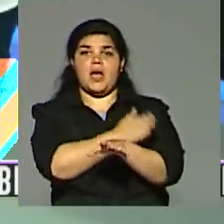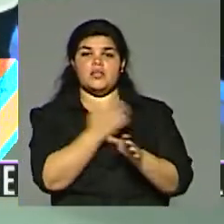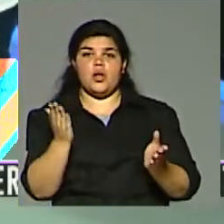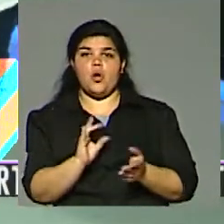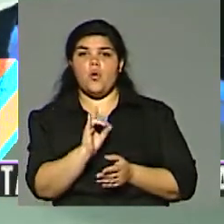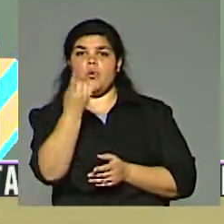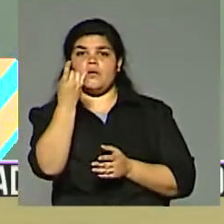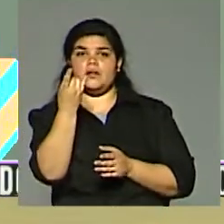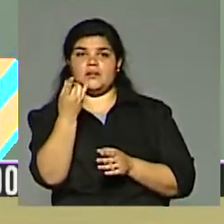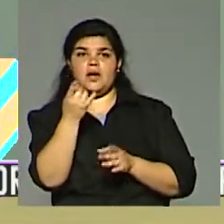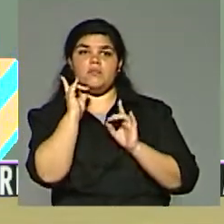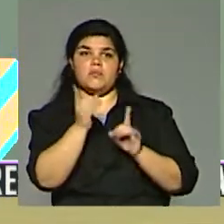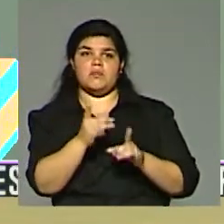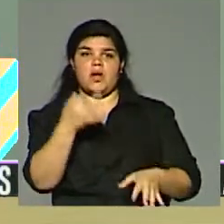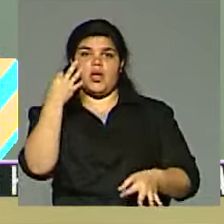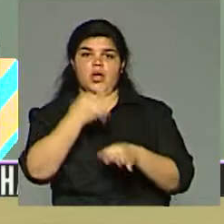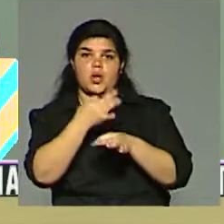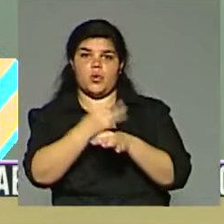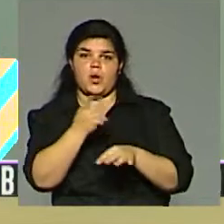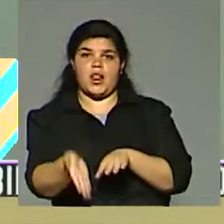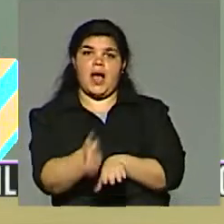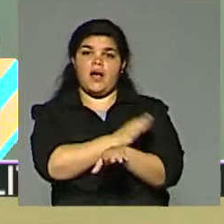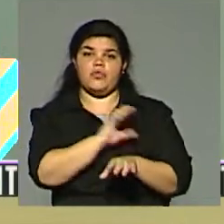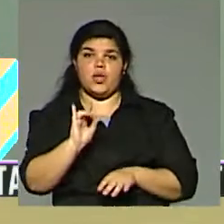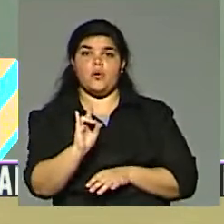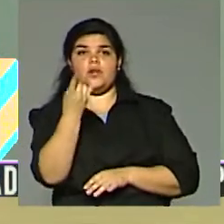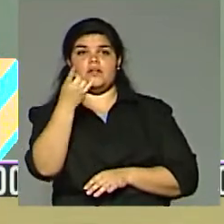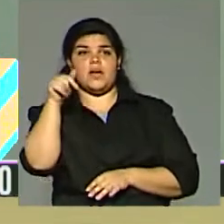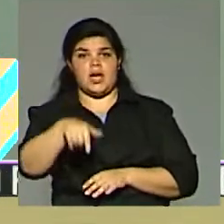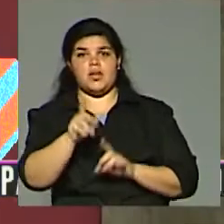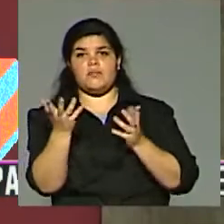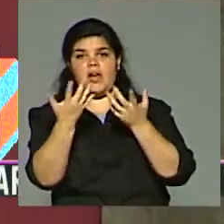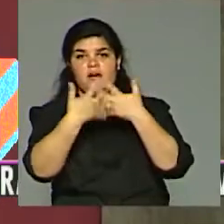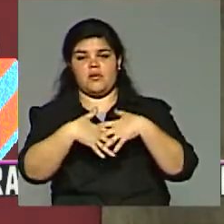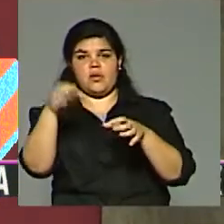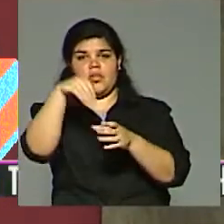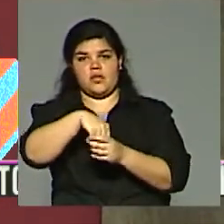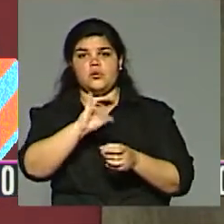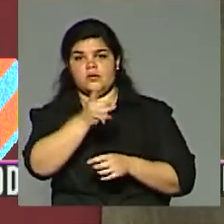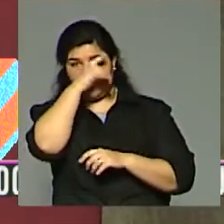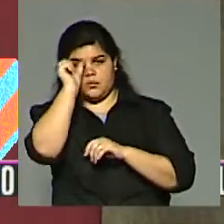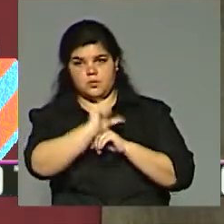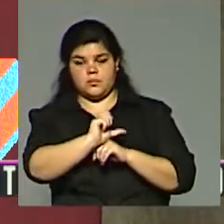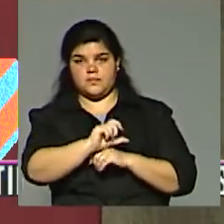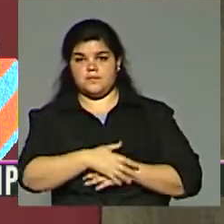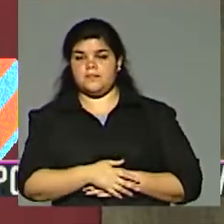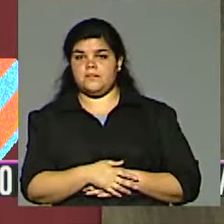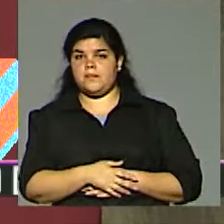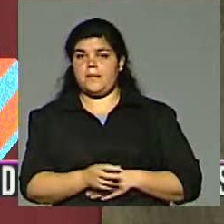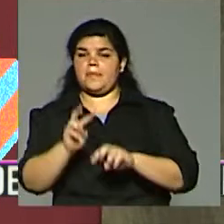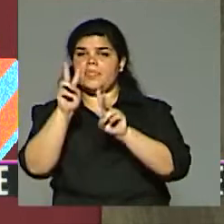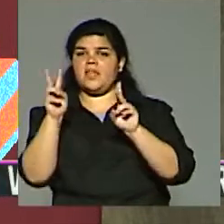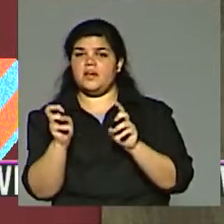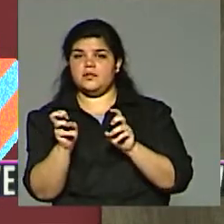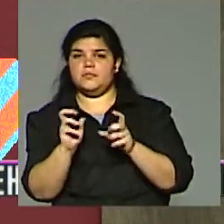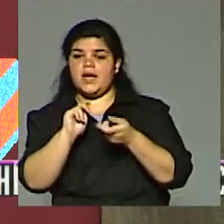nuestros 6 colegios de nivel preuniversitario en el marco de nuestra Universidad Nacional. Bueno, cuando se empezaba a hablar de los cambios